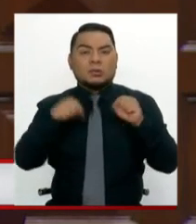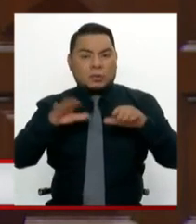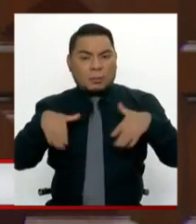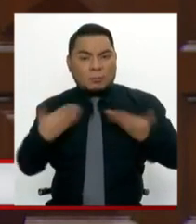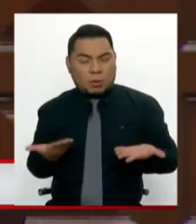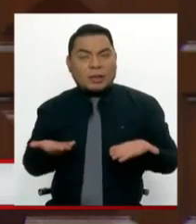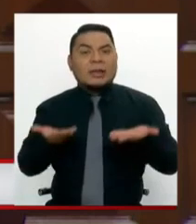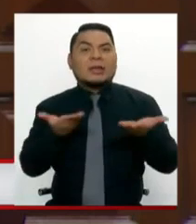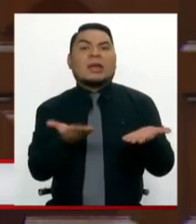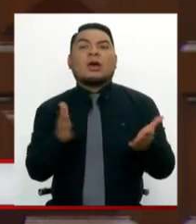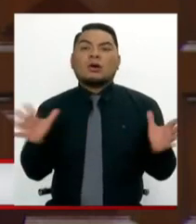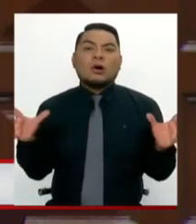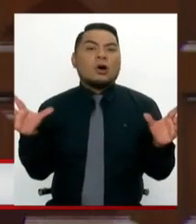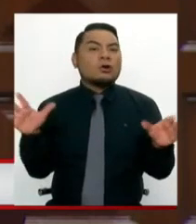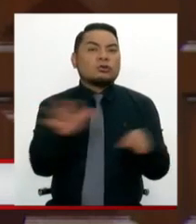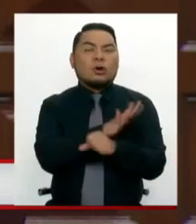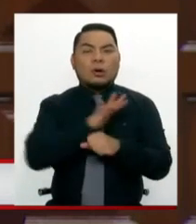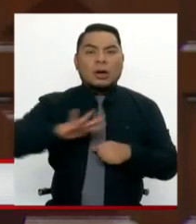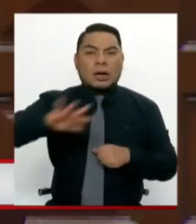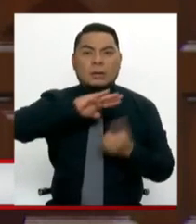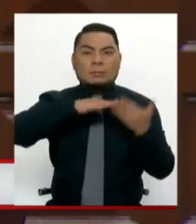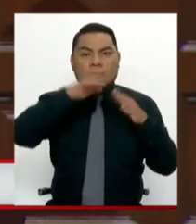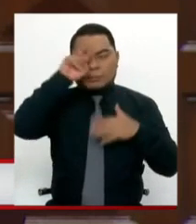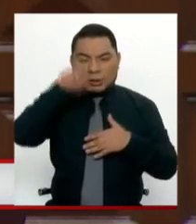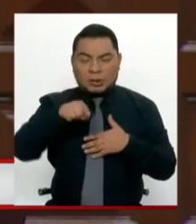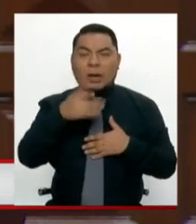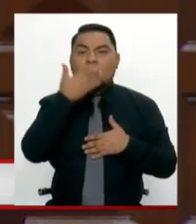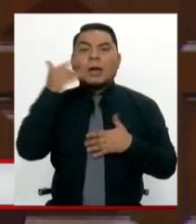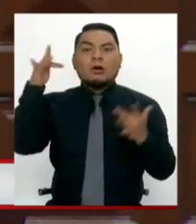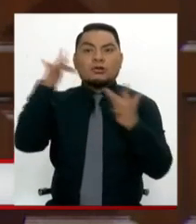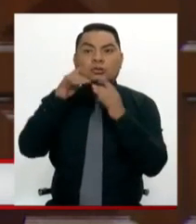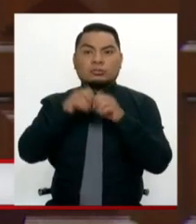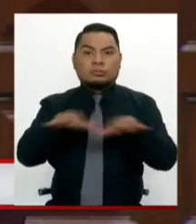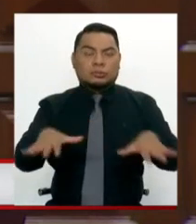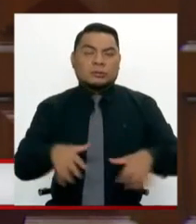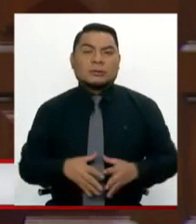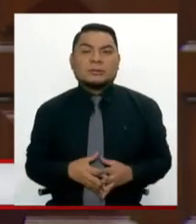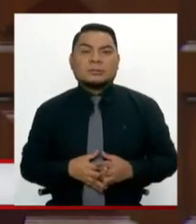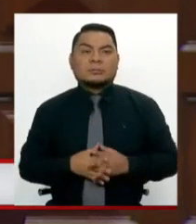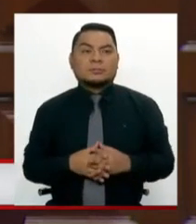capacidad de cubrir el territorio peruano y mejorar la conectividad.